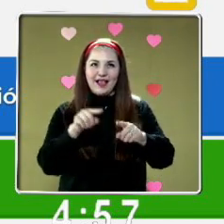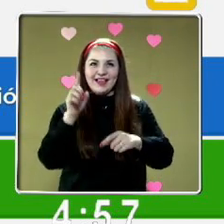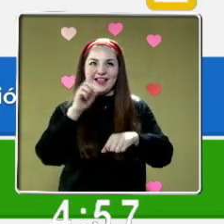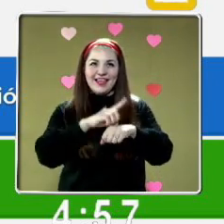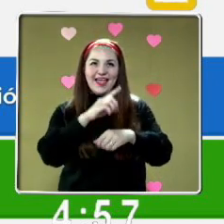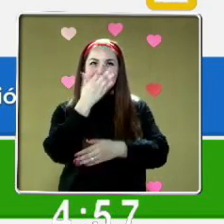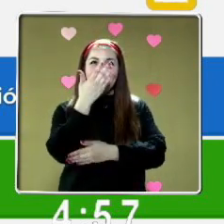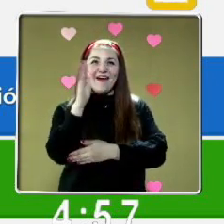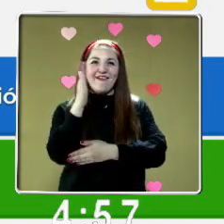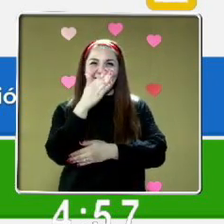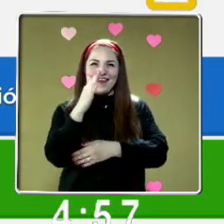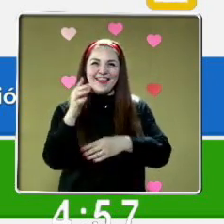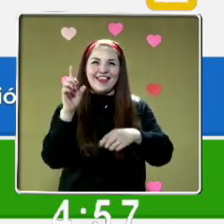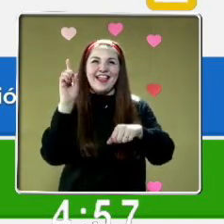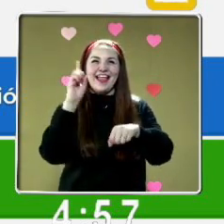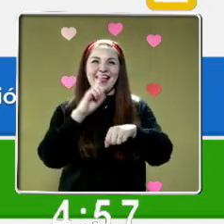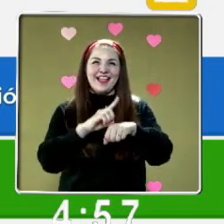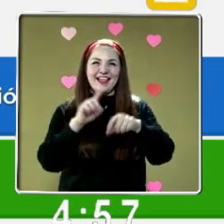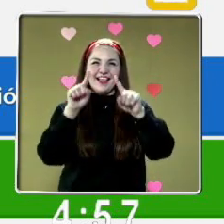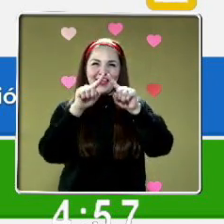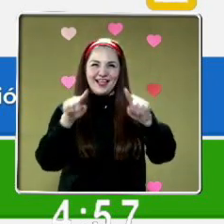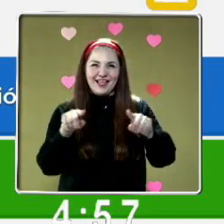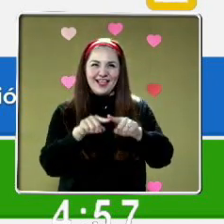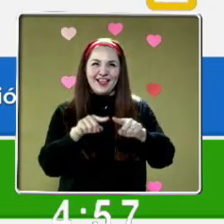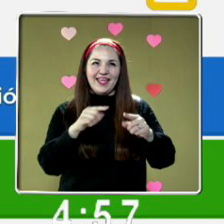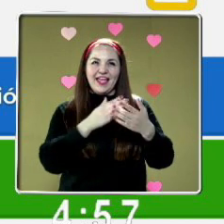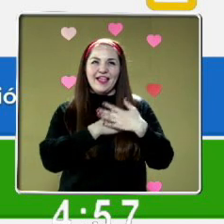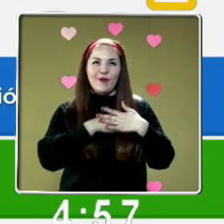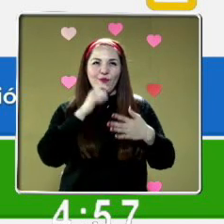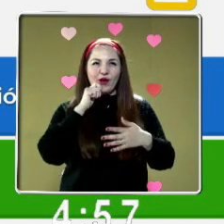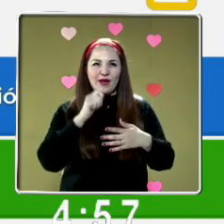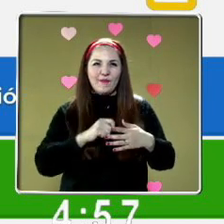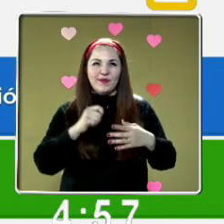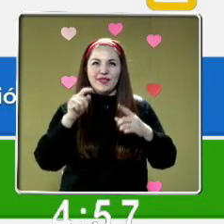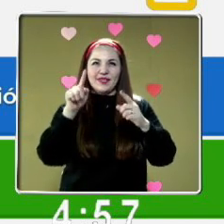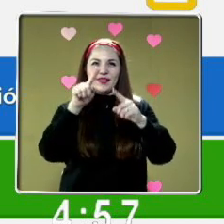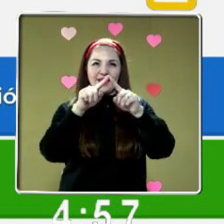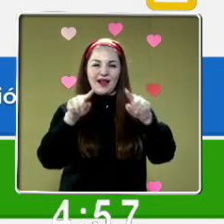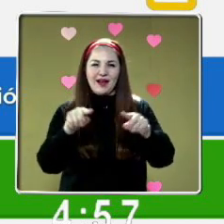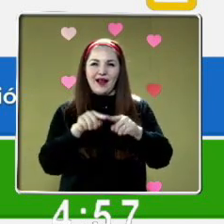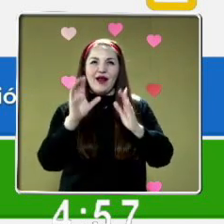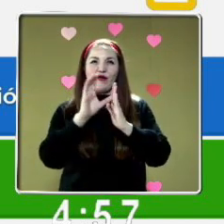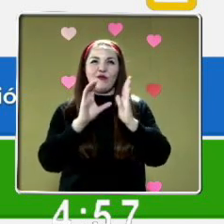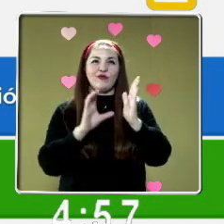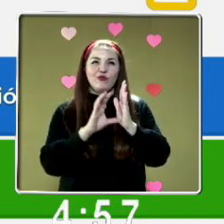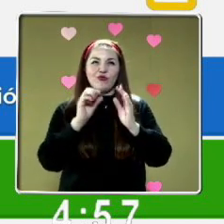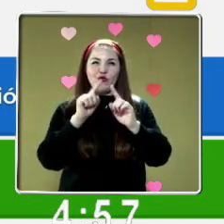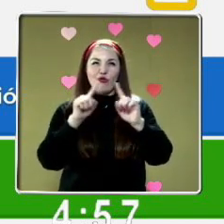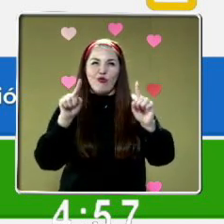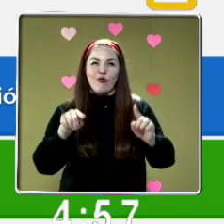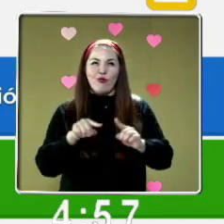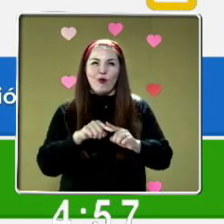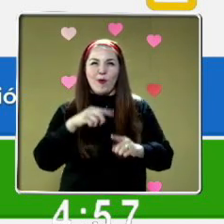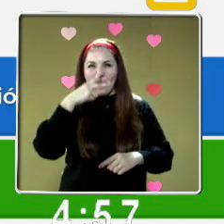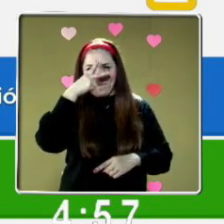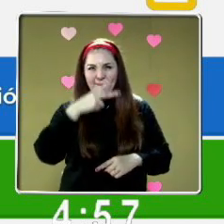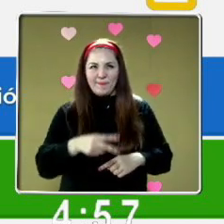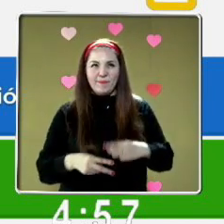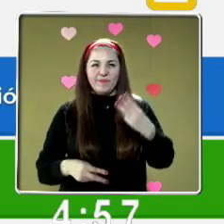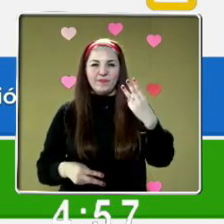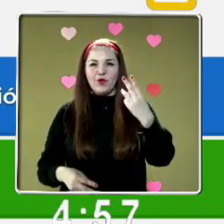¿De la qué más? De la bandera. ¿De la bandera? El día del amor y la amistad, el aniversario de la Constitución o el aniversario de México. Y